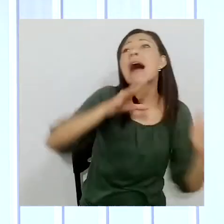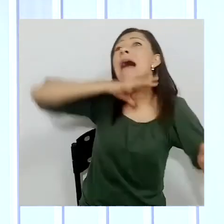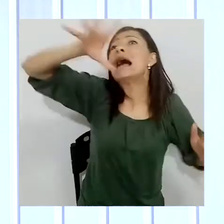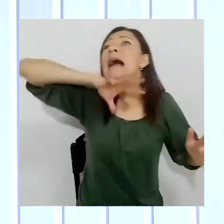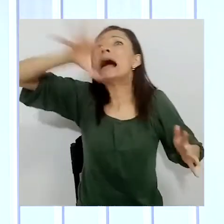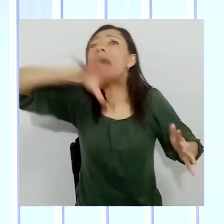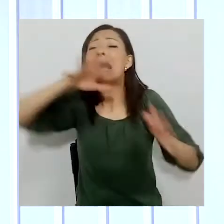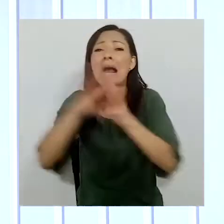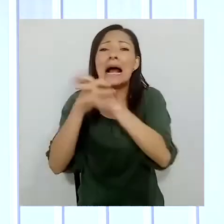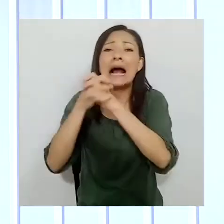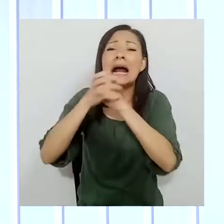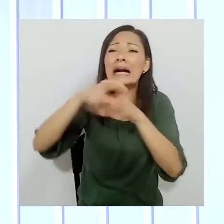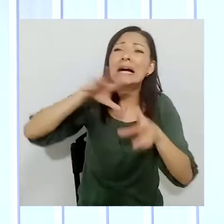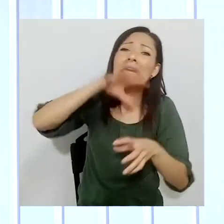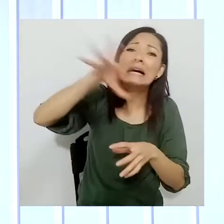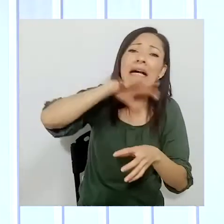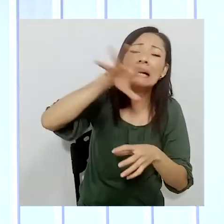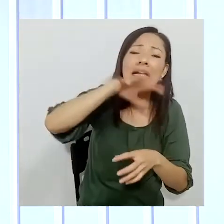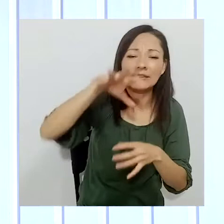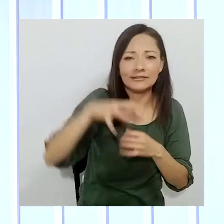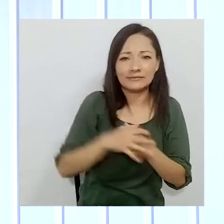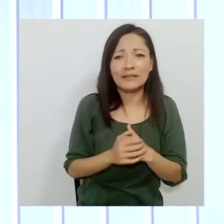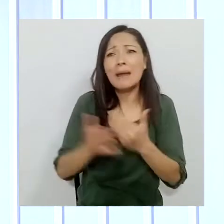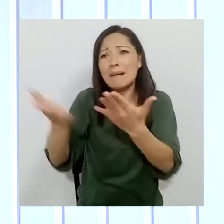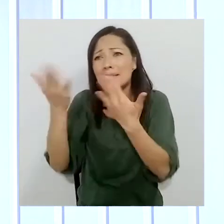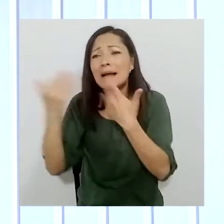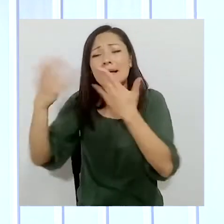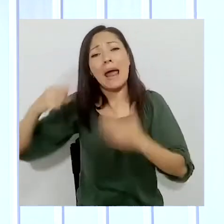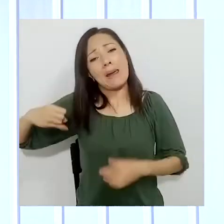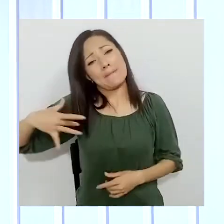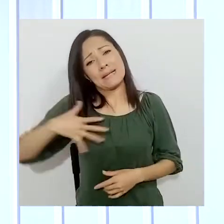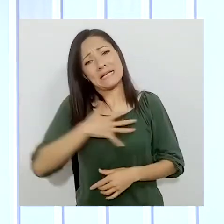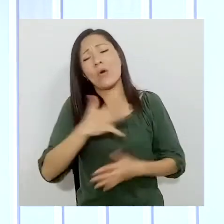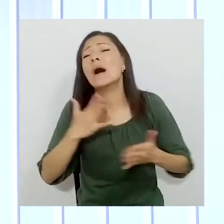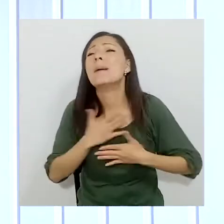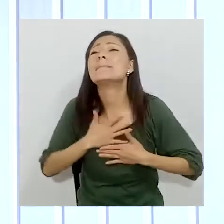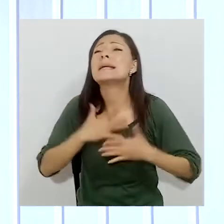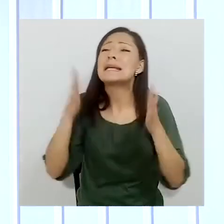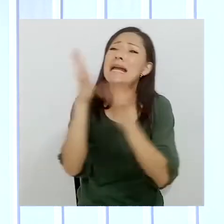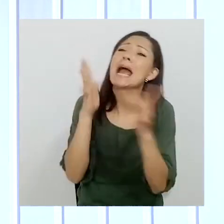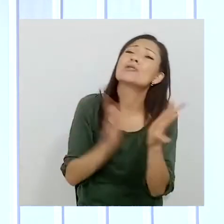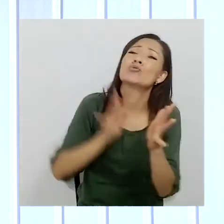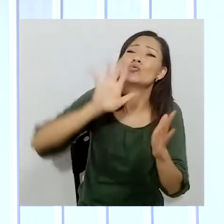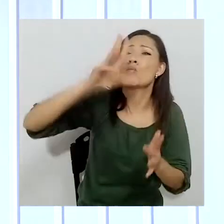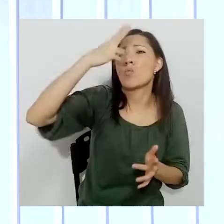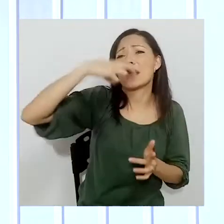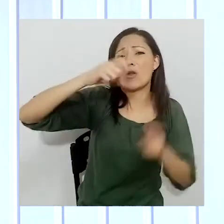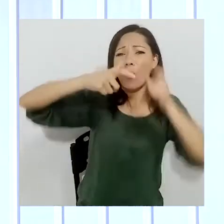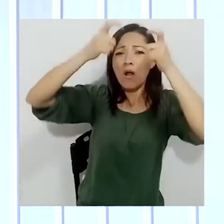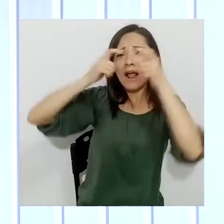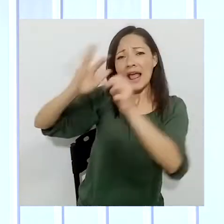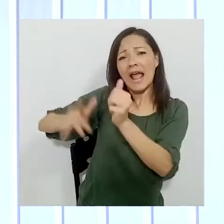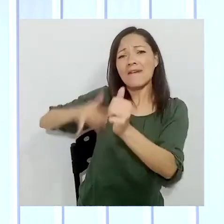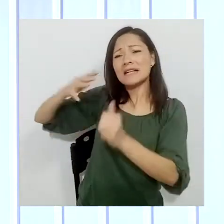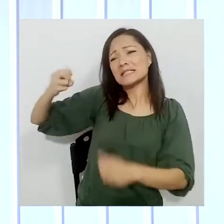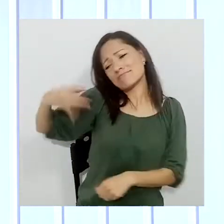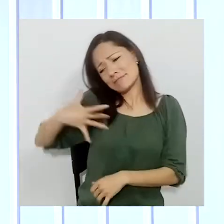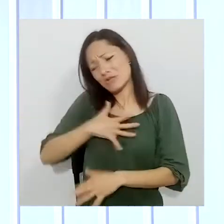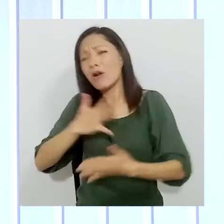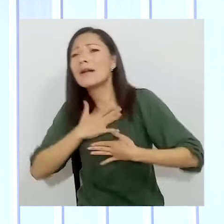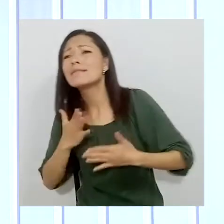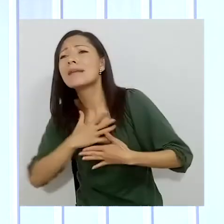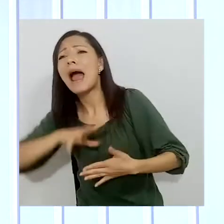y comienza a suplicar o comienza a clamar, Señor, Jesús, hijo de David,